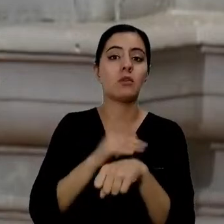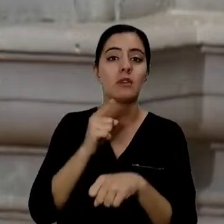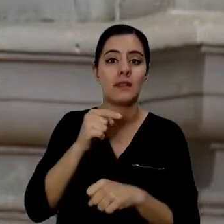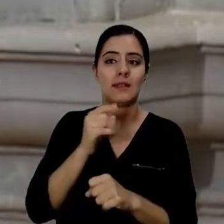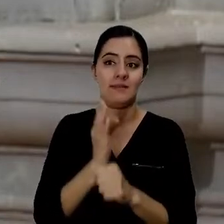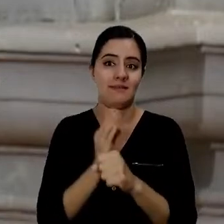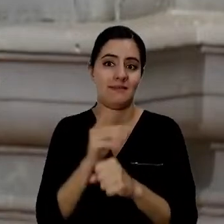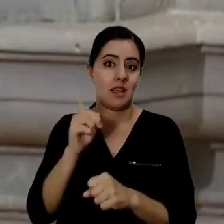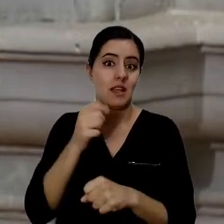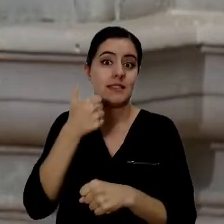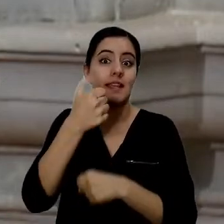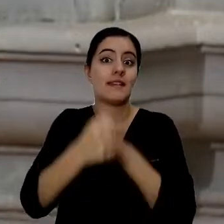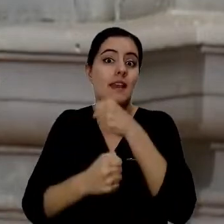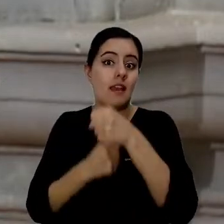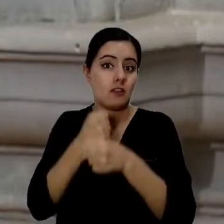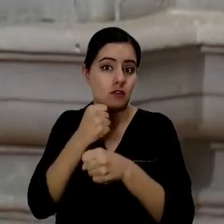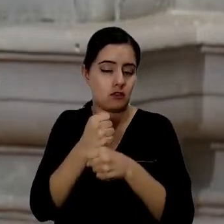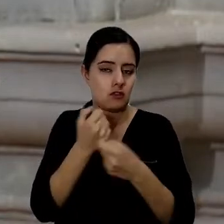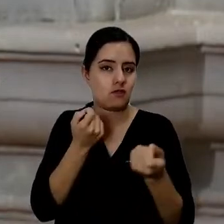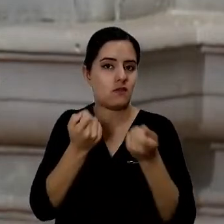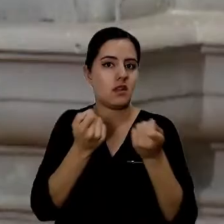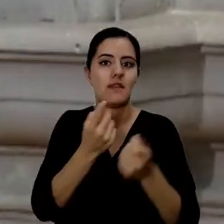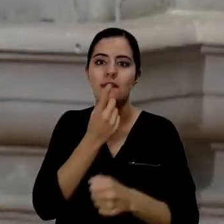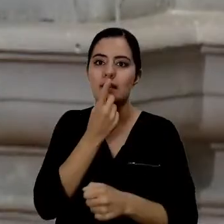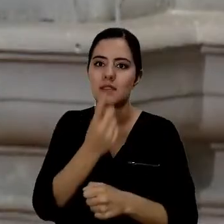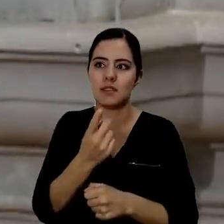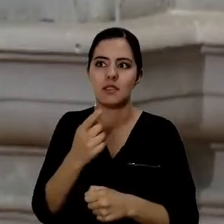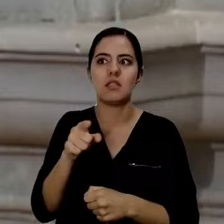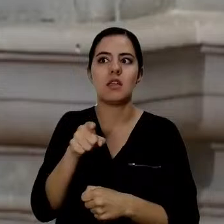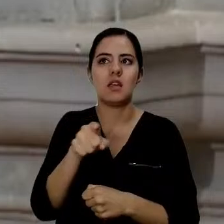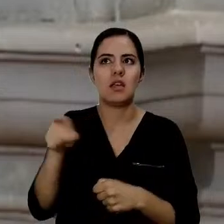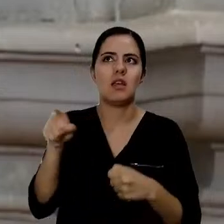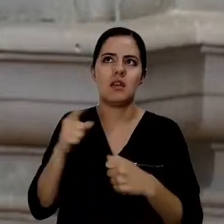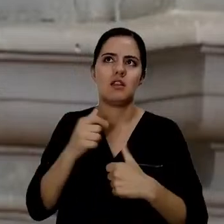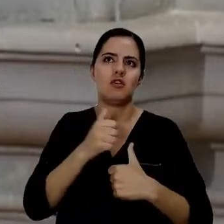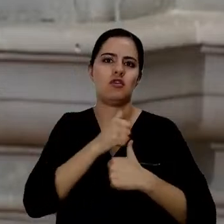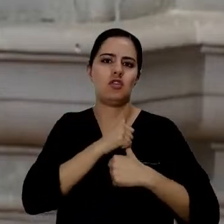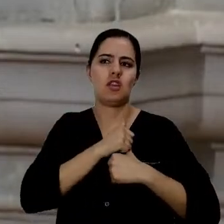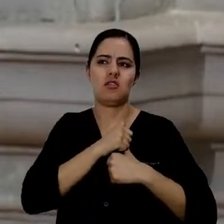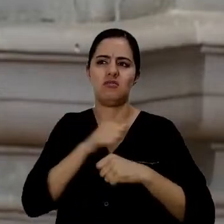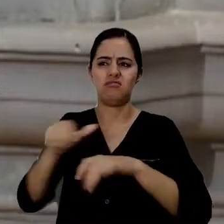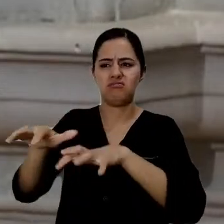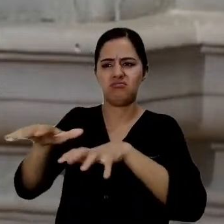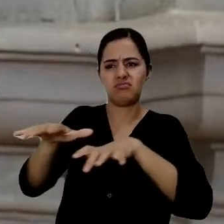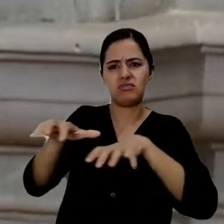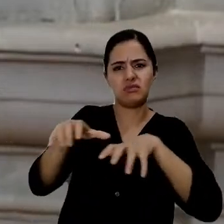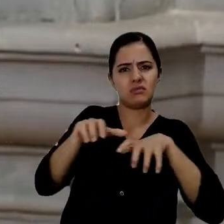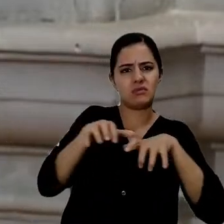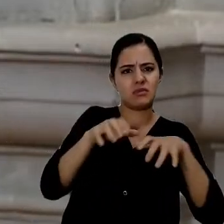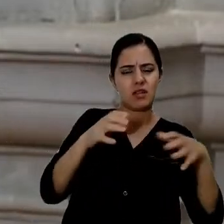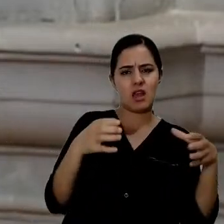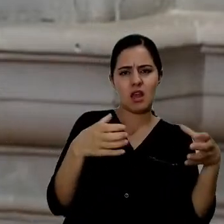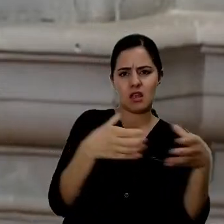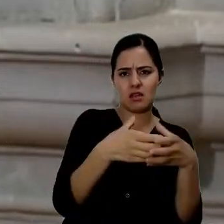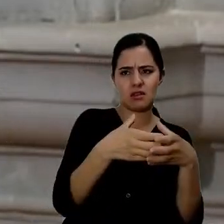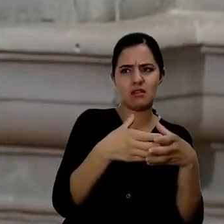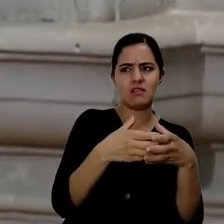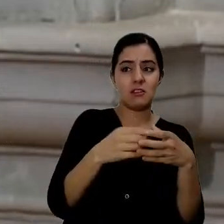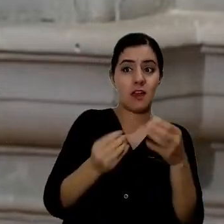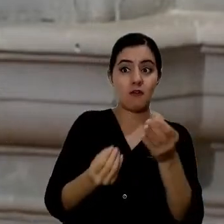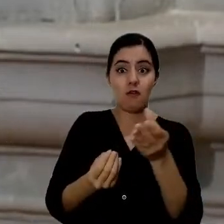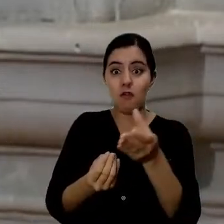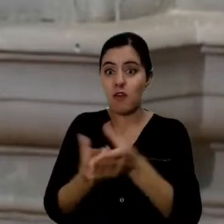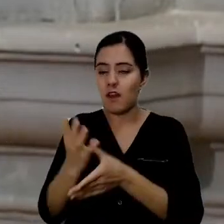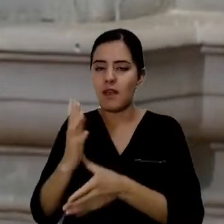las fuerzas castrenses iban a regresar a sus cuarteles, se han generado,